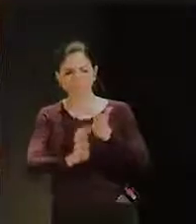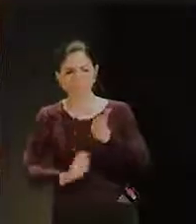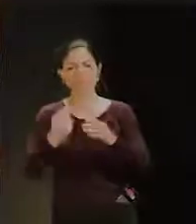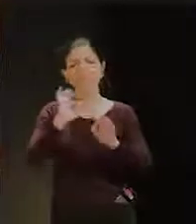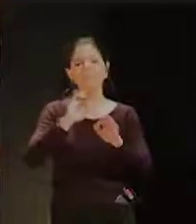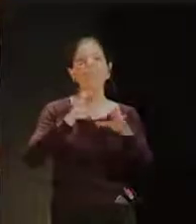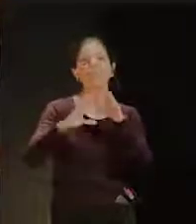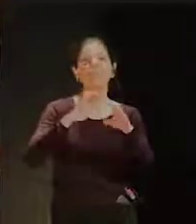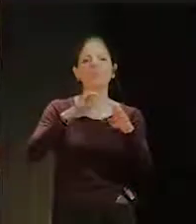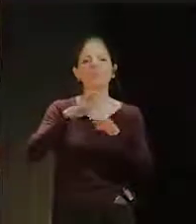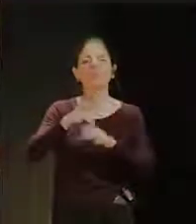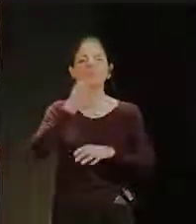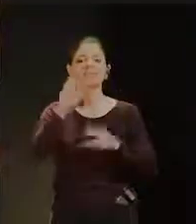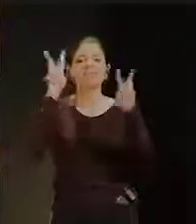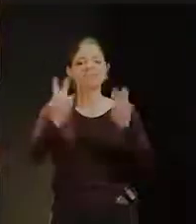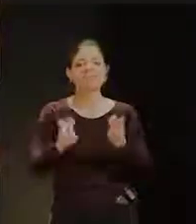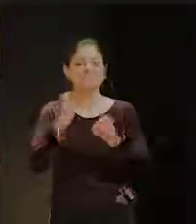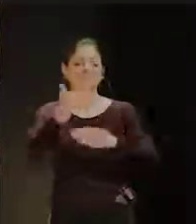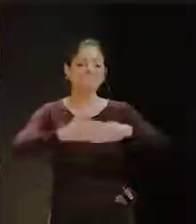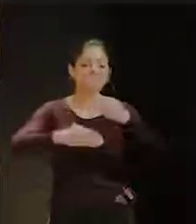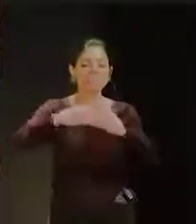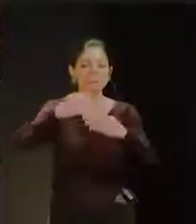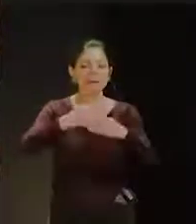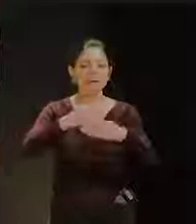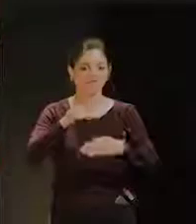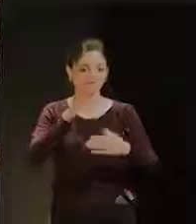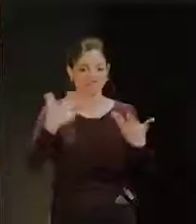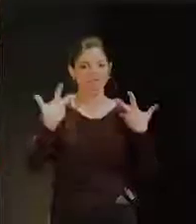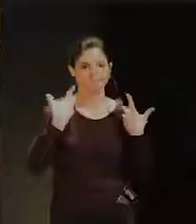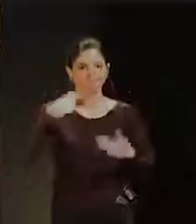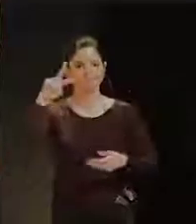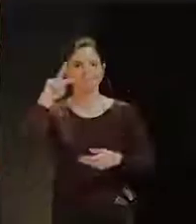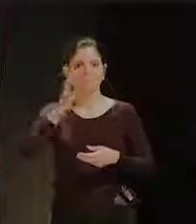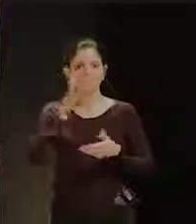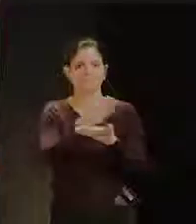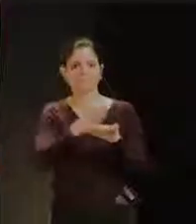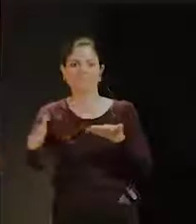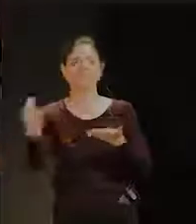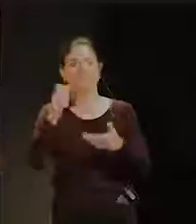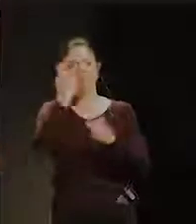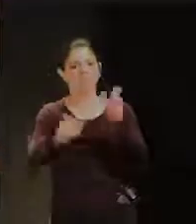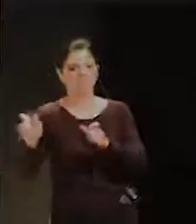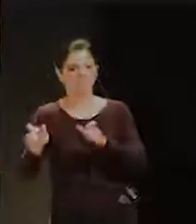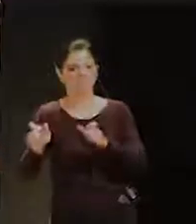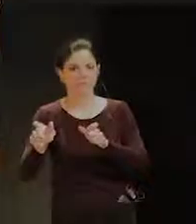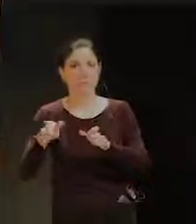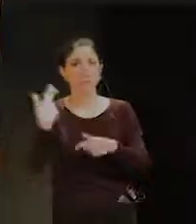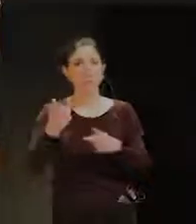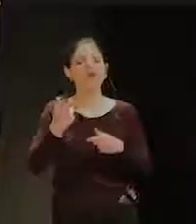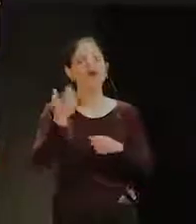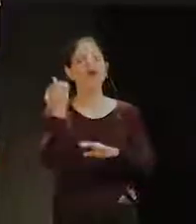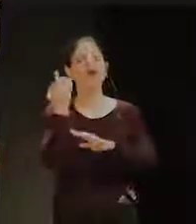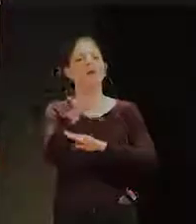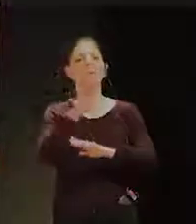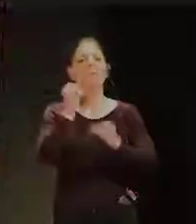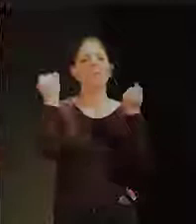los medios de comunicación en el Reino Unido sobre las barreras que sufrían, por ejemplo, gran parte del público. Y después se estableció una carta